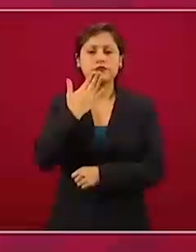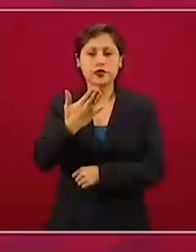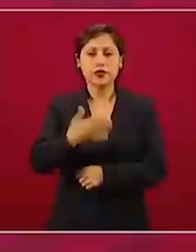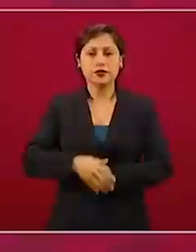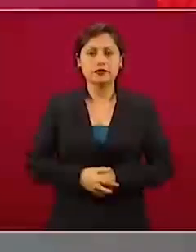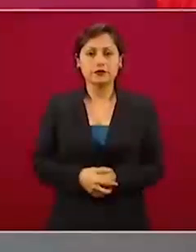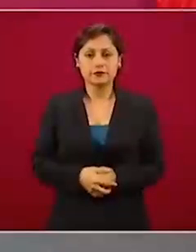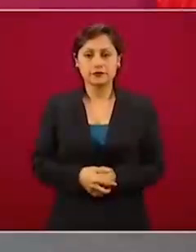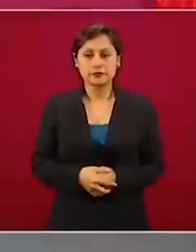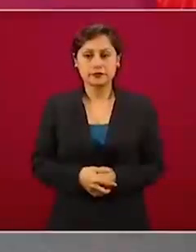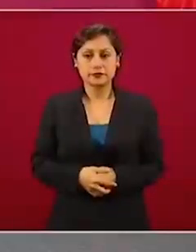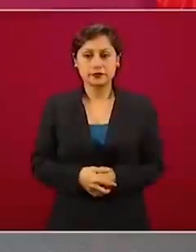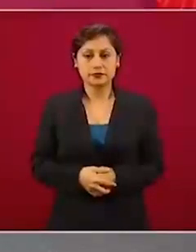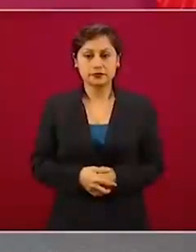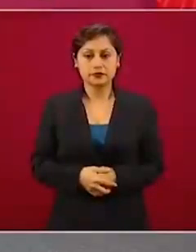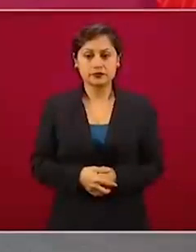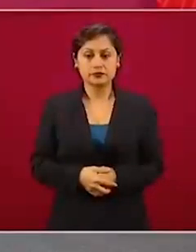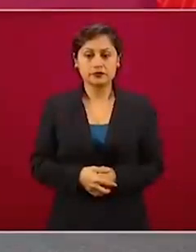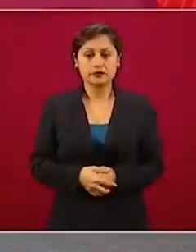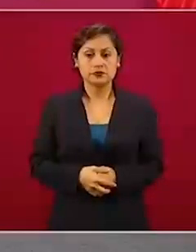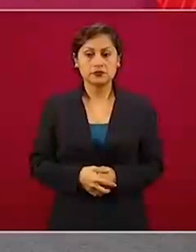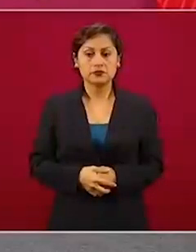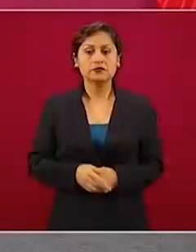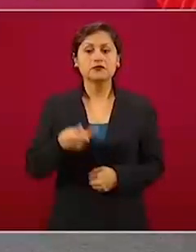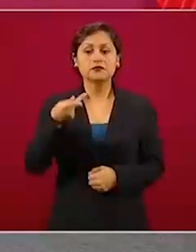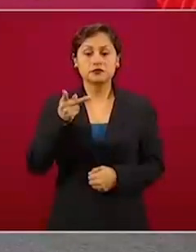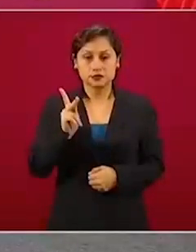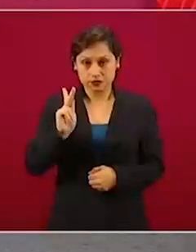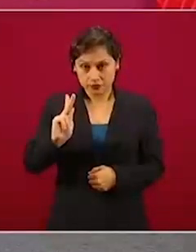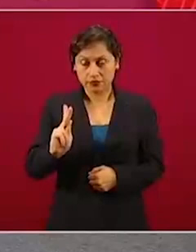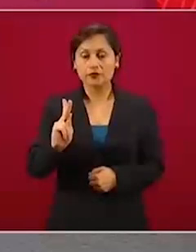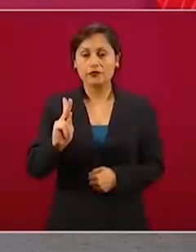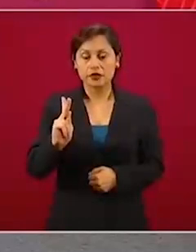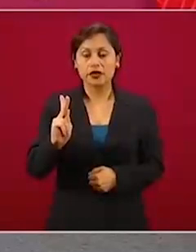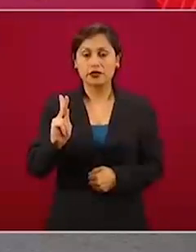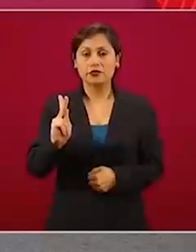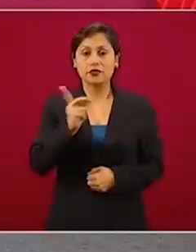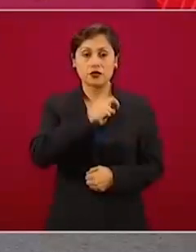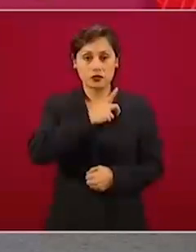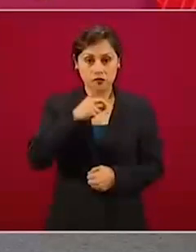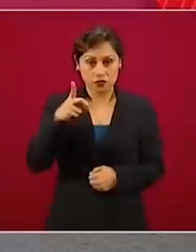De todas formas, hay que estar